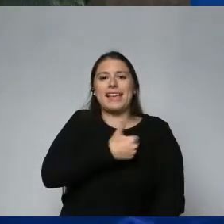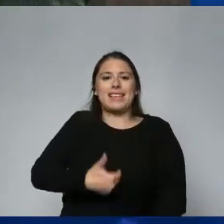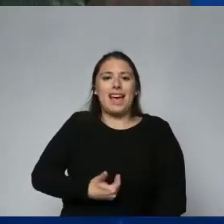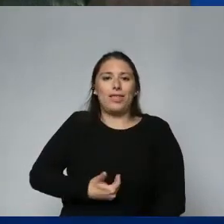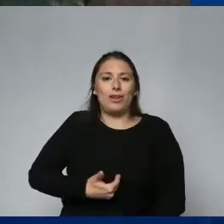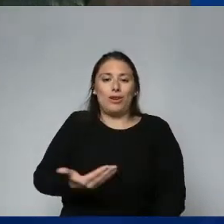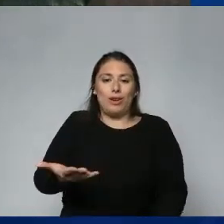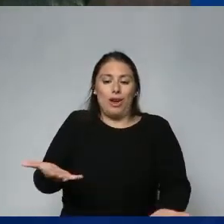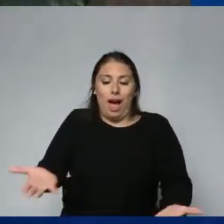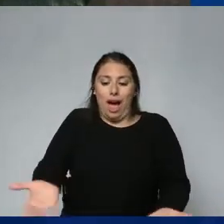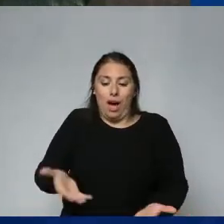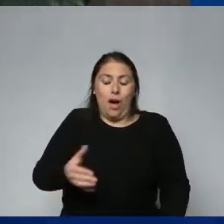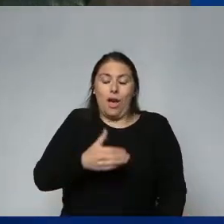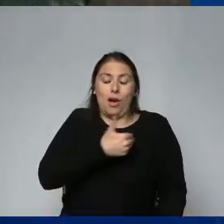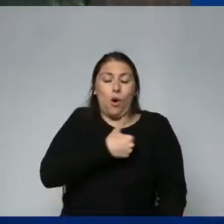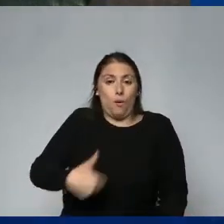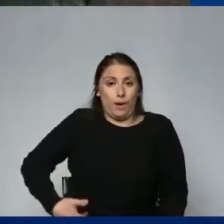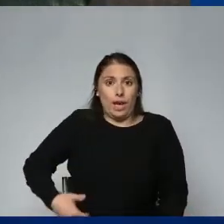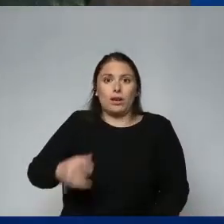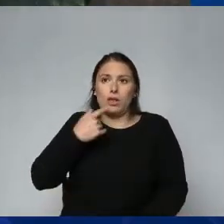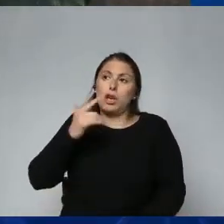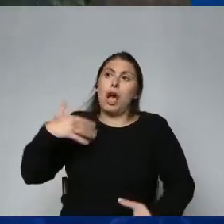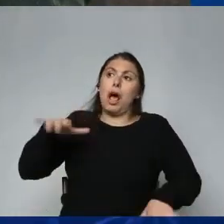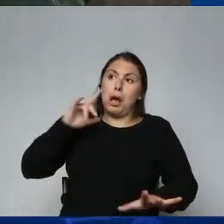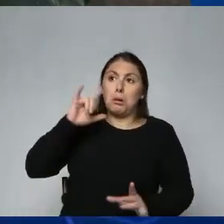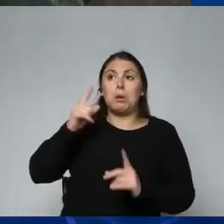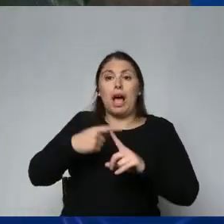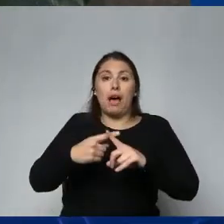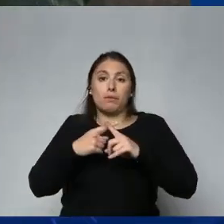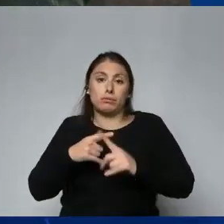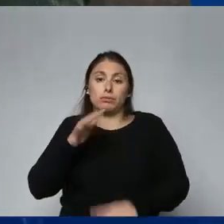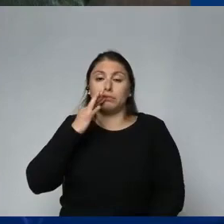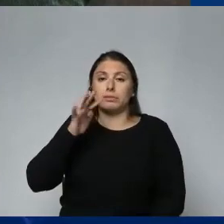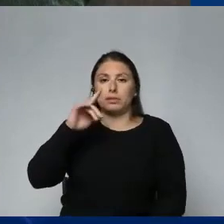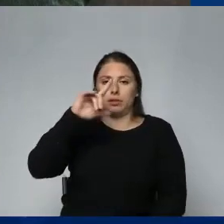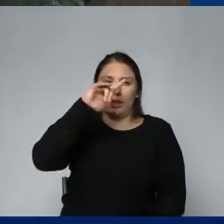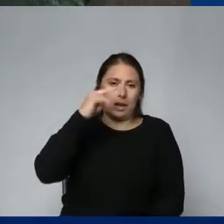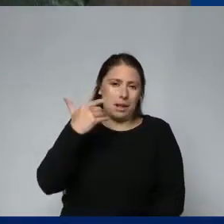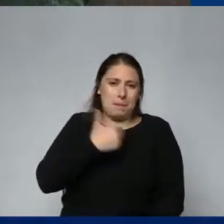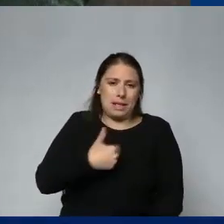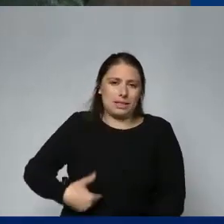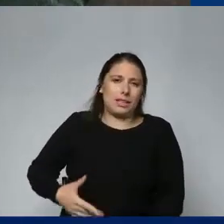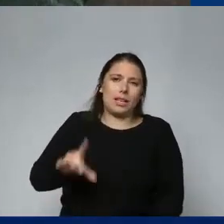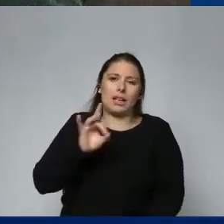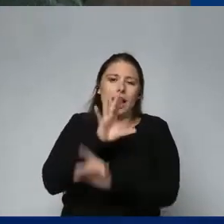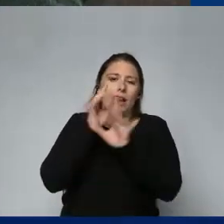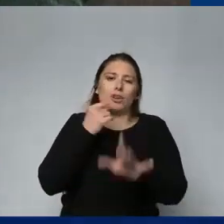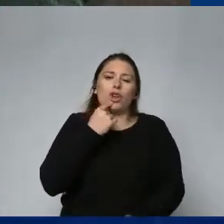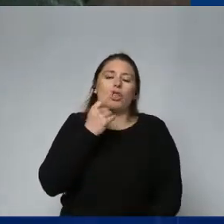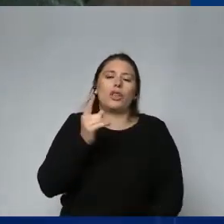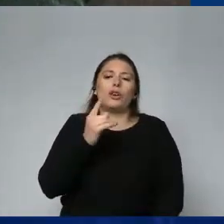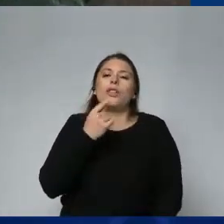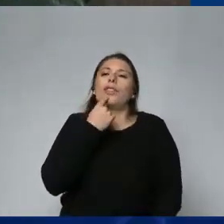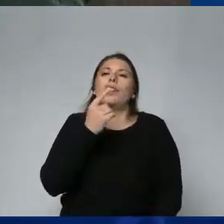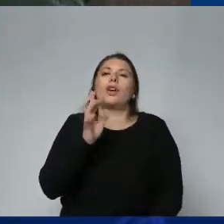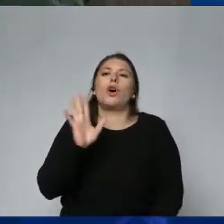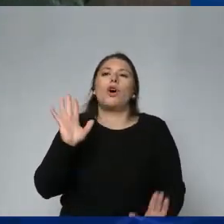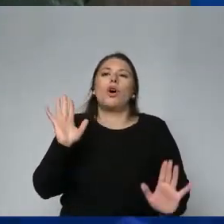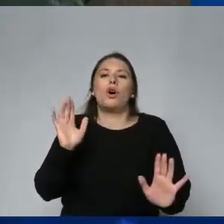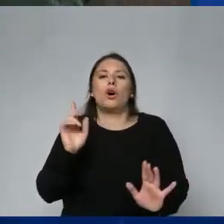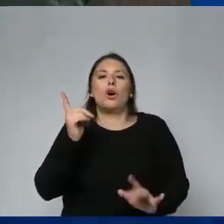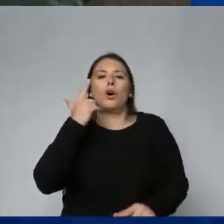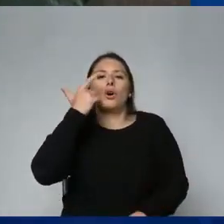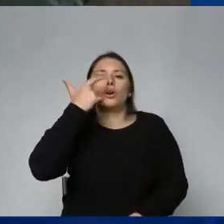gente dentro del oficialismo que dijo que estaba dispuesto a discutirlo. Claramente el presidente dijo que él no dijo que no estaba dentro